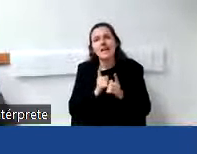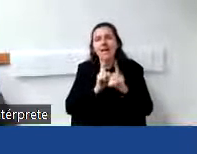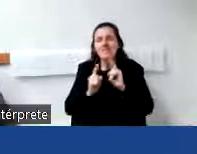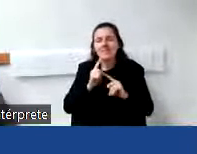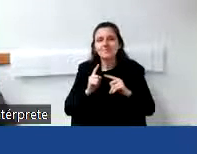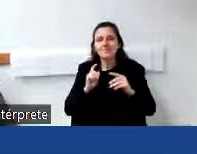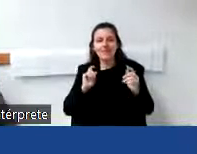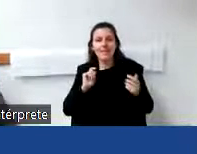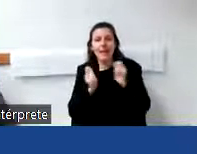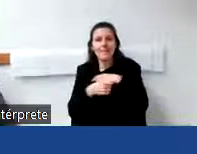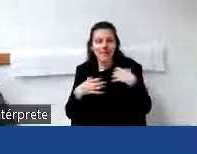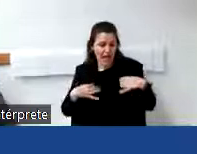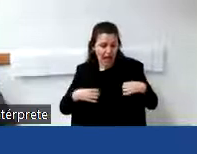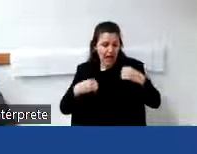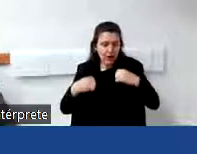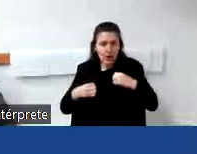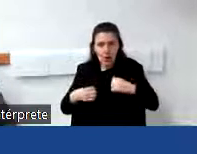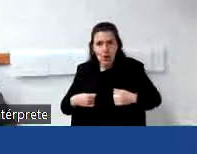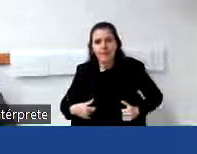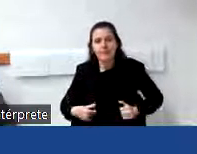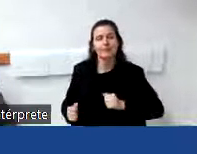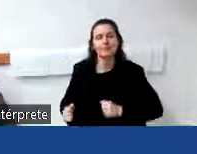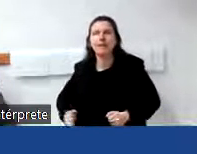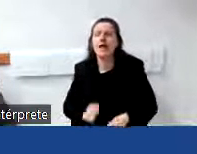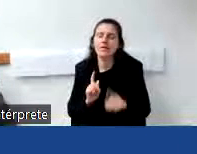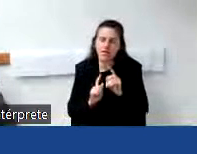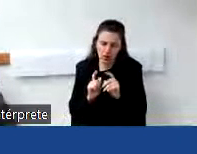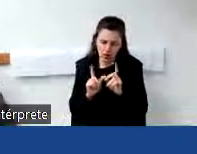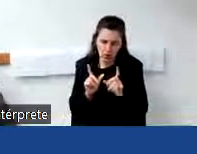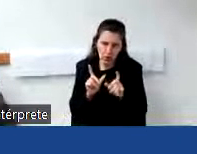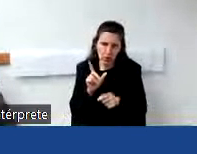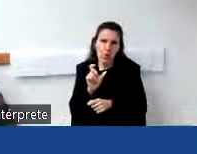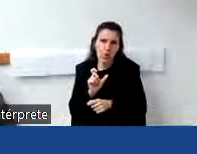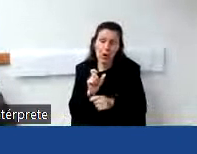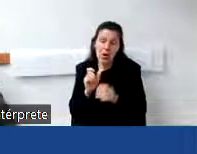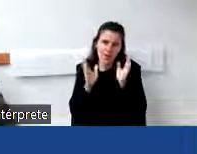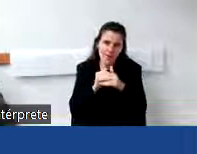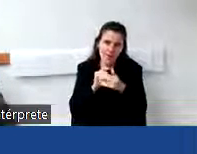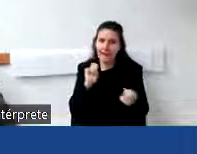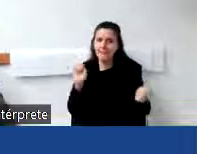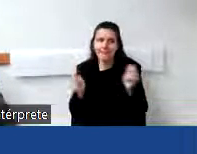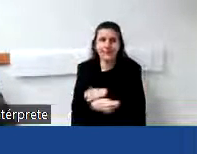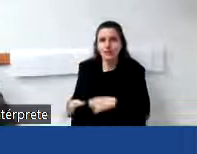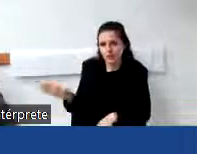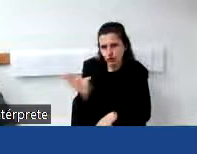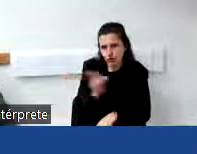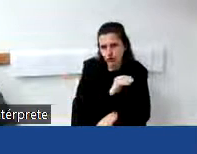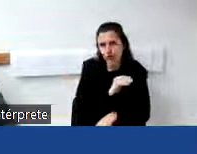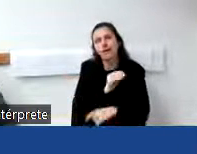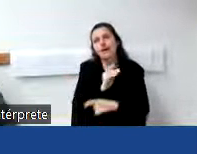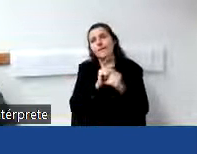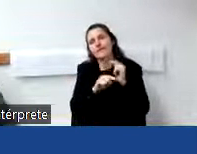supuesto, que no vamos a poder generar la accesibilidad en todos los espacios, porque bueno, tenemos edificaciones muy viejas que, por supuesto,